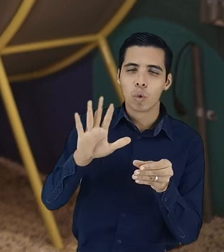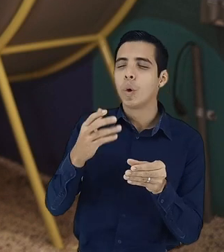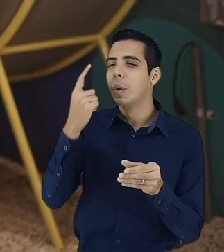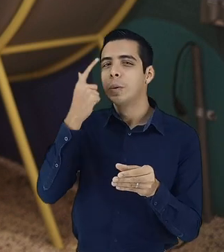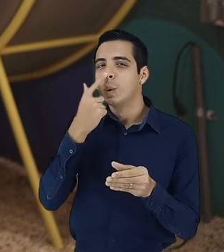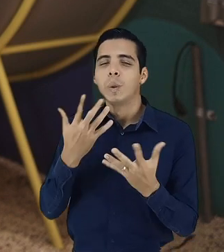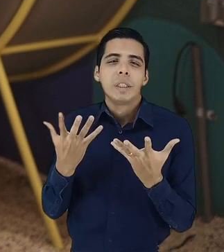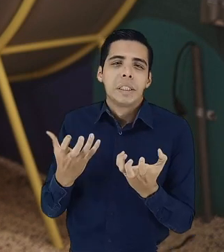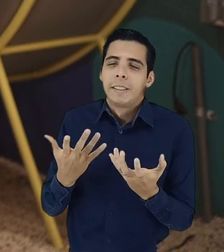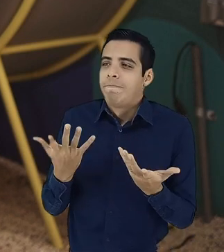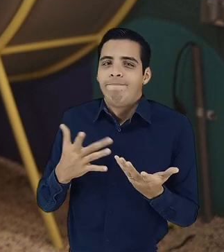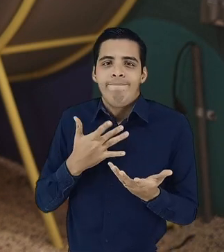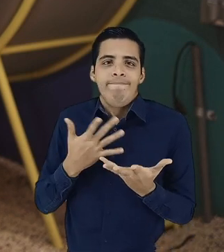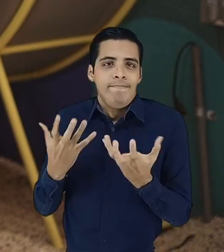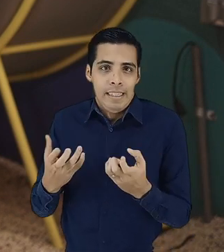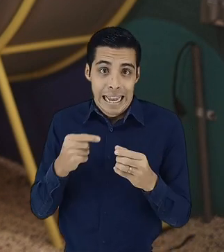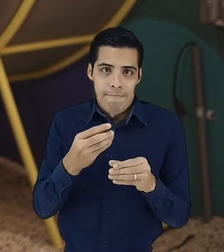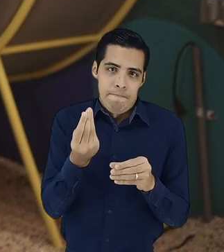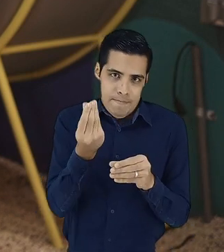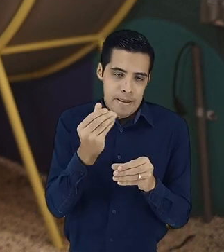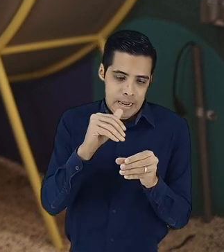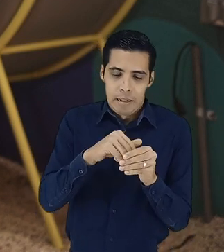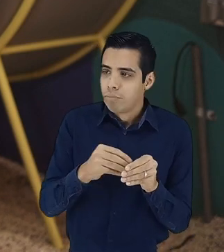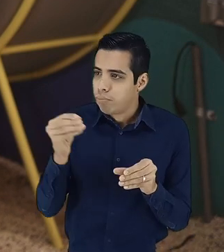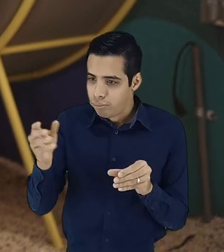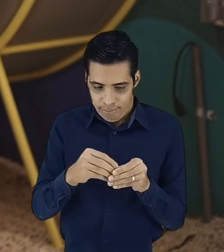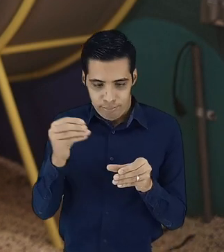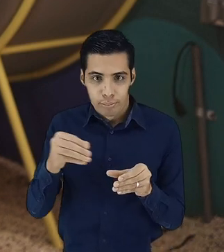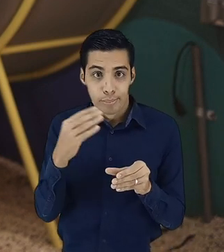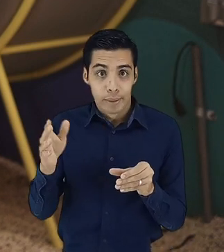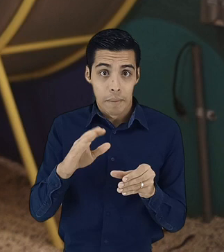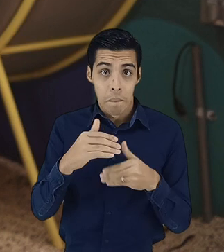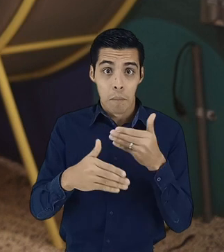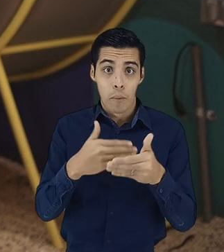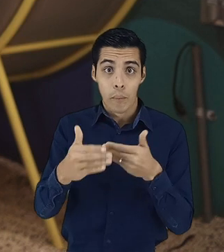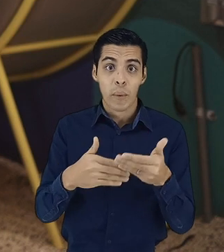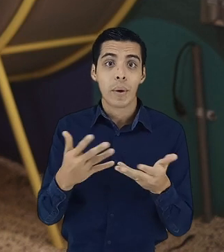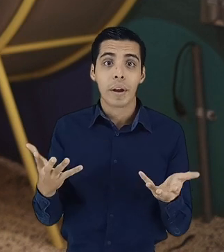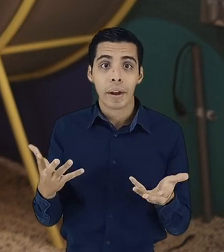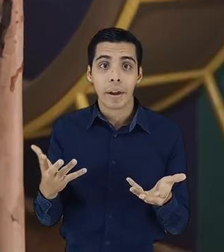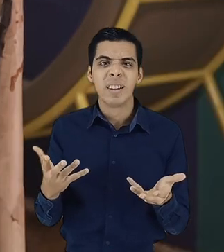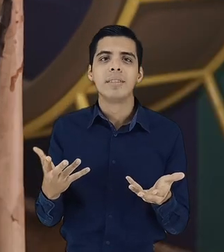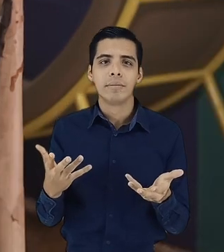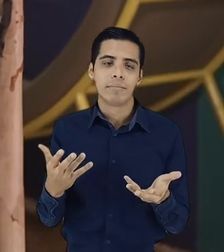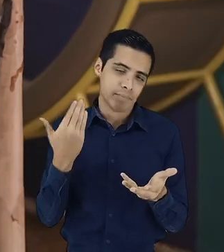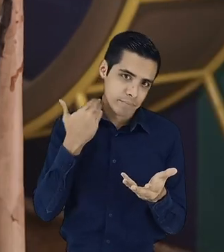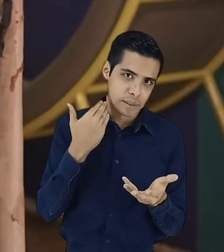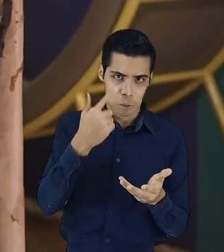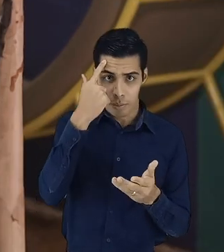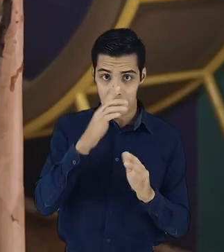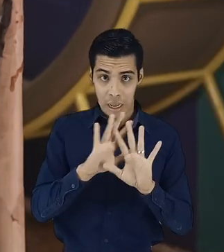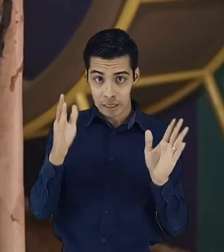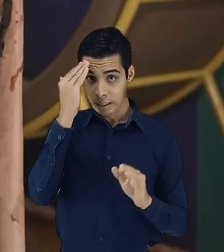pesos, siguiendo con el ejemplo anterior. Y de esta manera, con este método vas rellenando los sobres cada mes cuando te realicen el pago. Si te pasas,